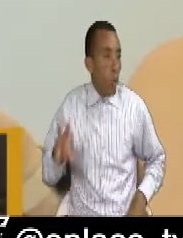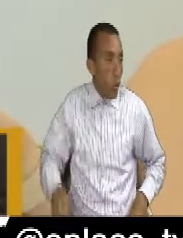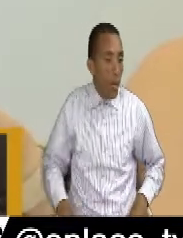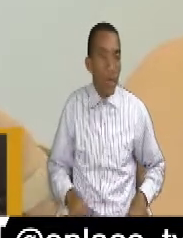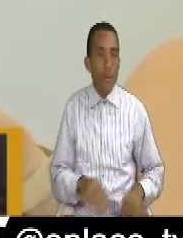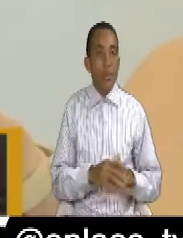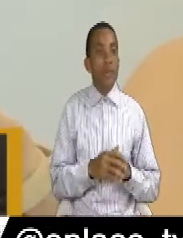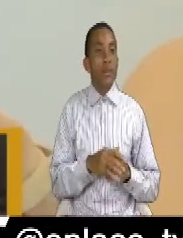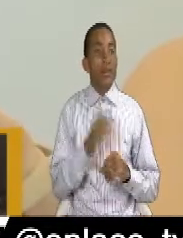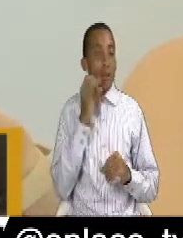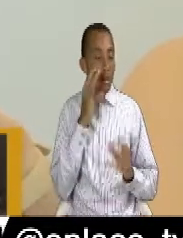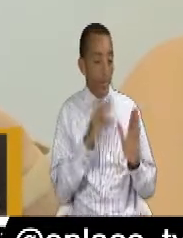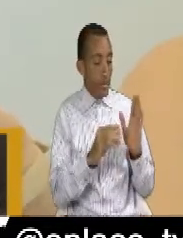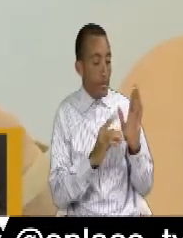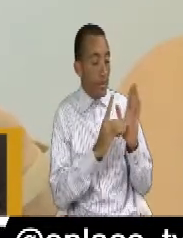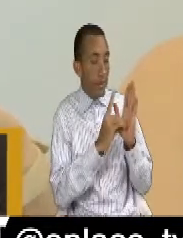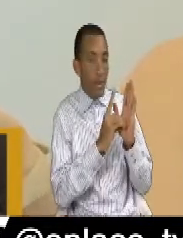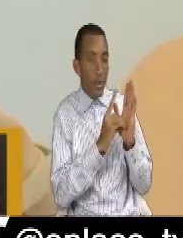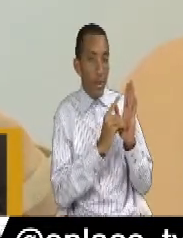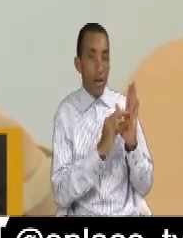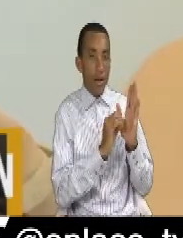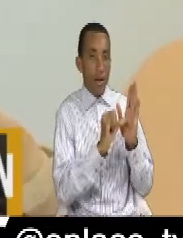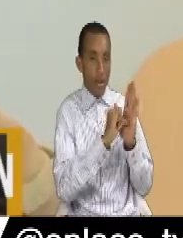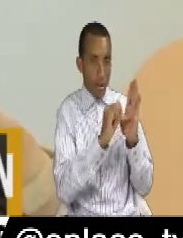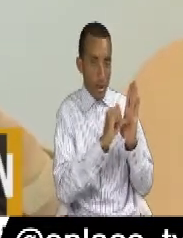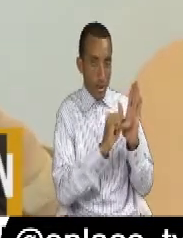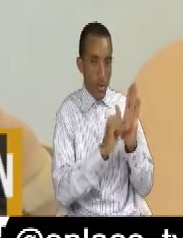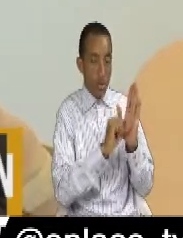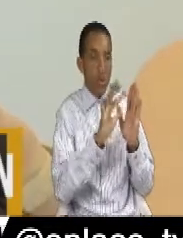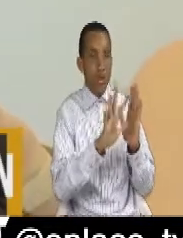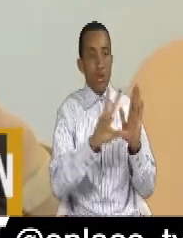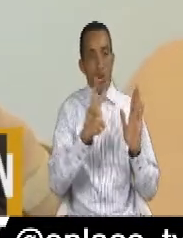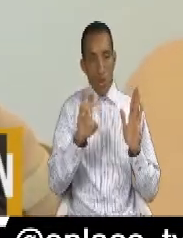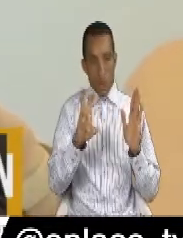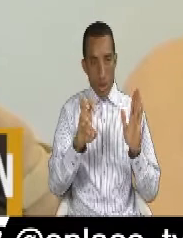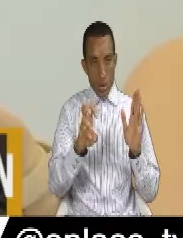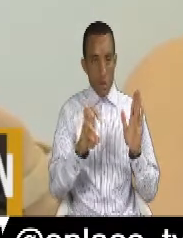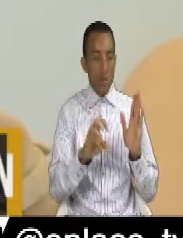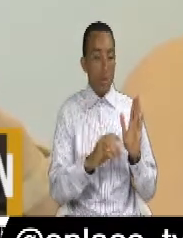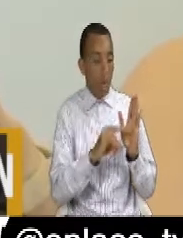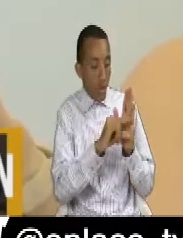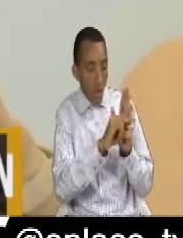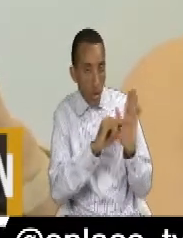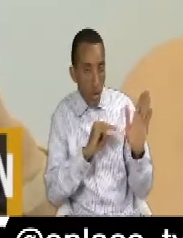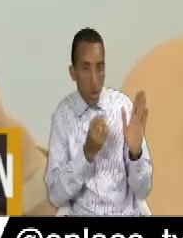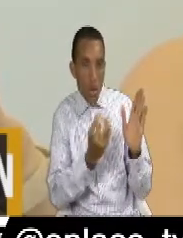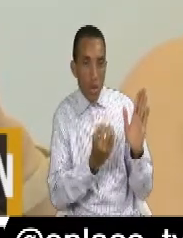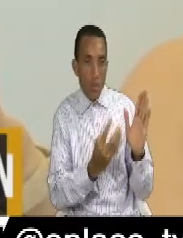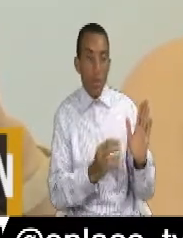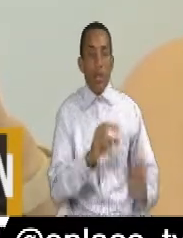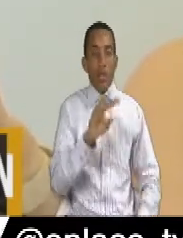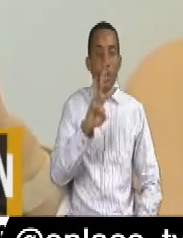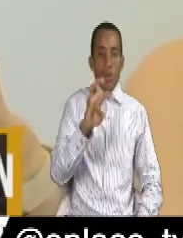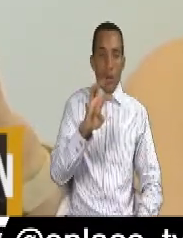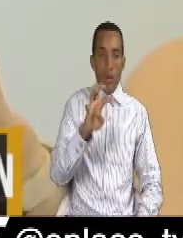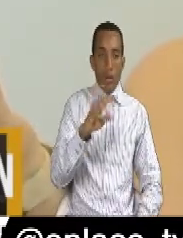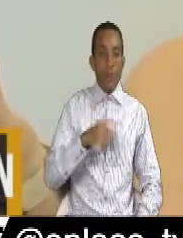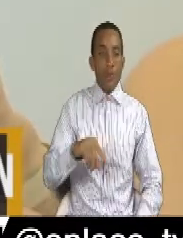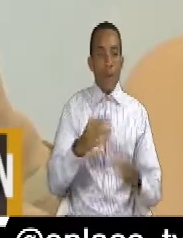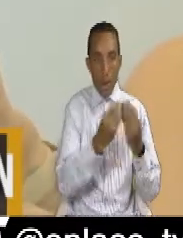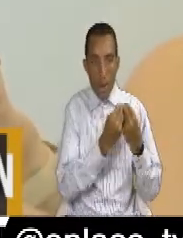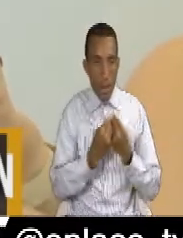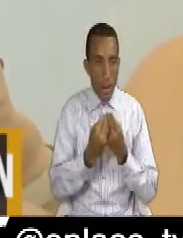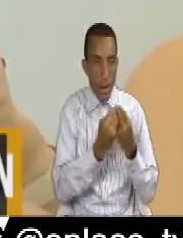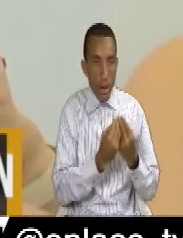artículo 58 numeral 9, ya que los mismos eran destacados como concejales. Ellos eran prácticamente en su condición o